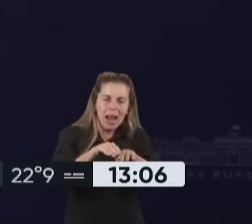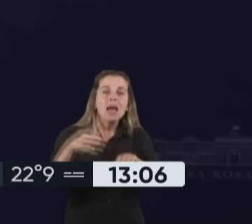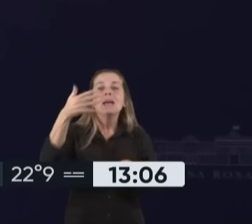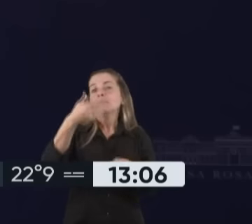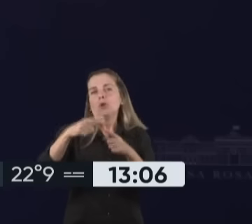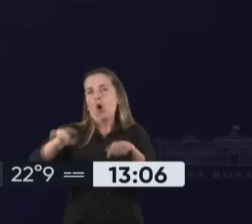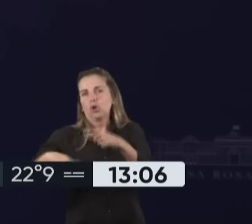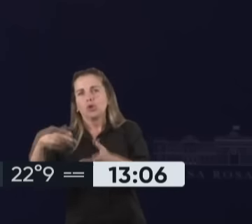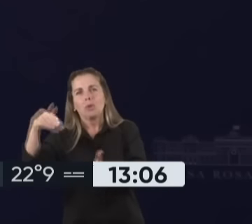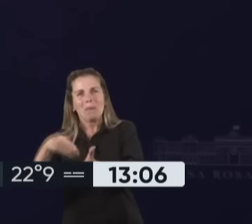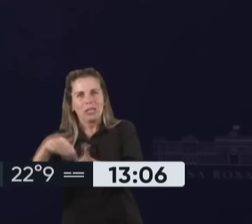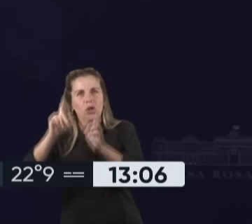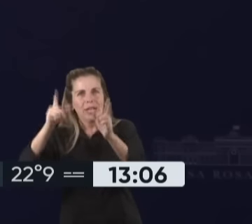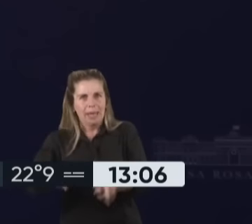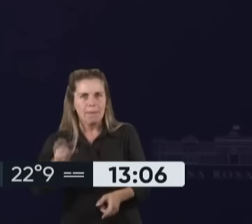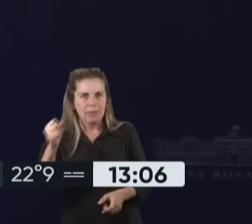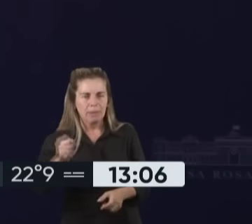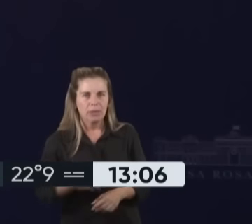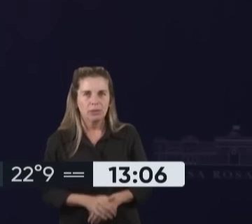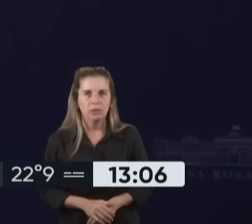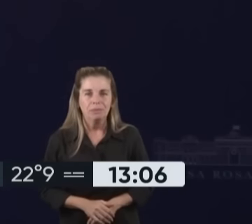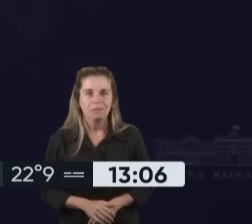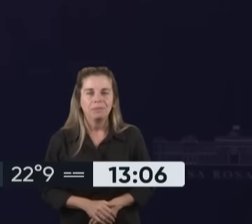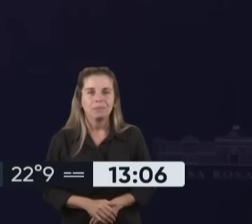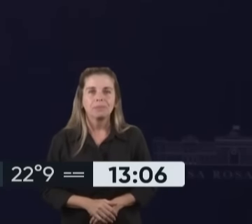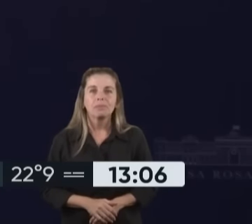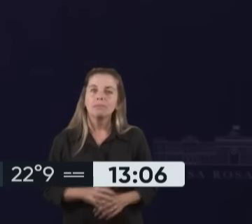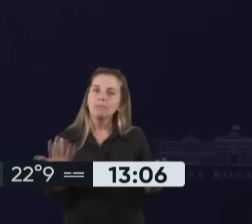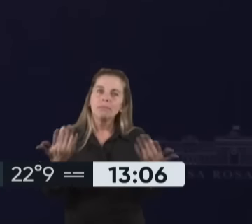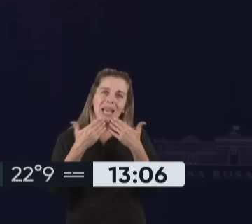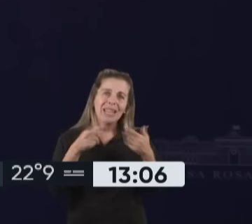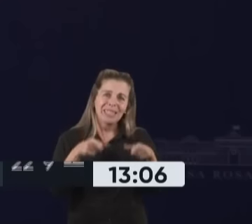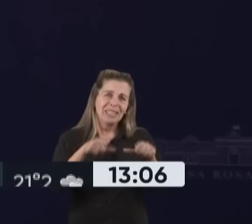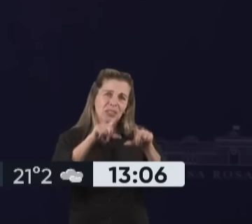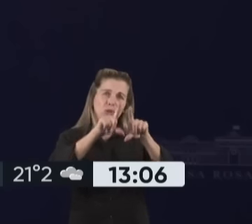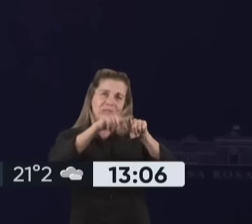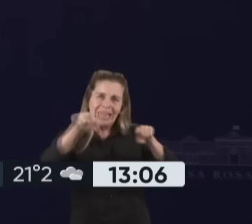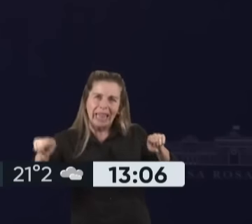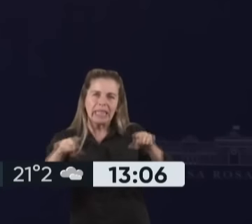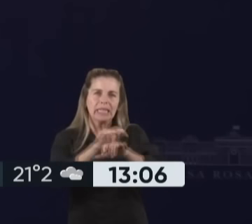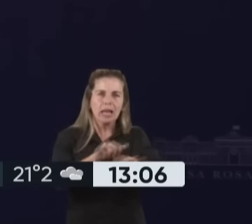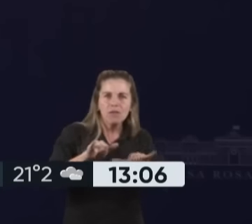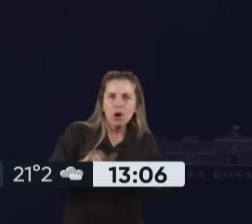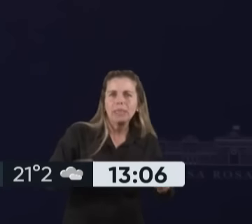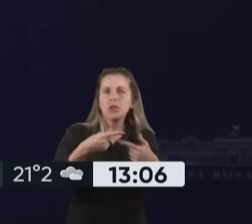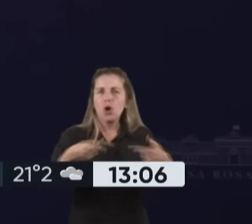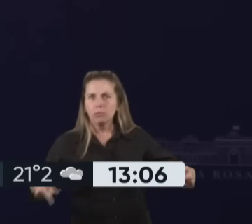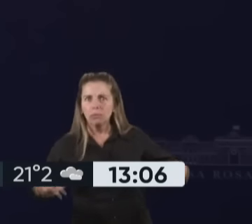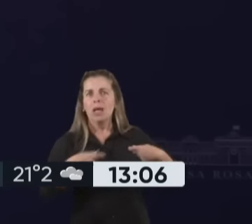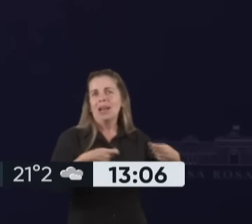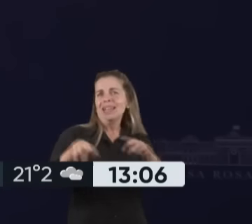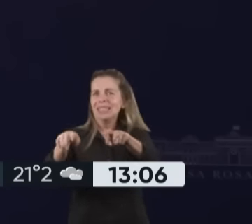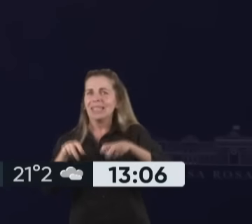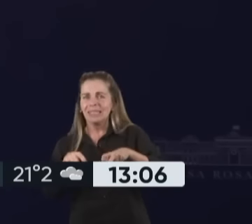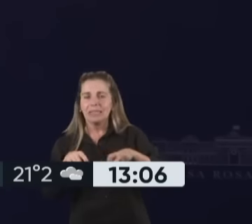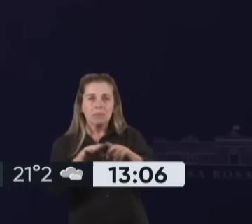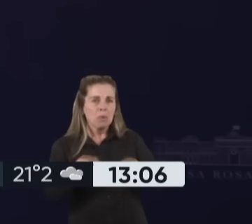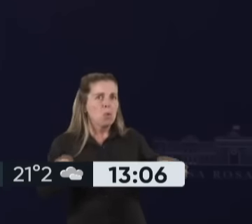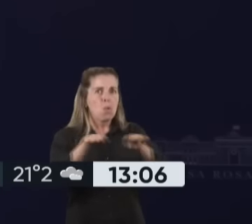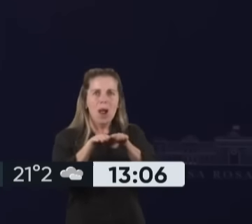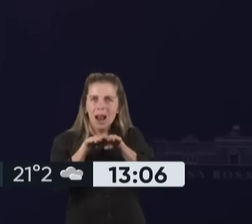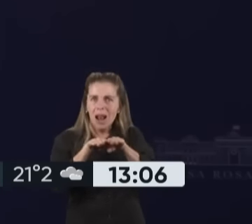517.672 millones de pesos. De esta manera, y gracias a estos números y al déficit cero, La inflación sigue